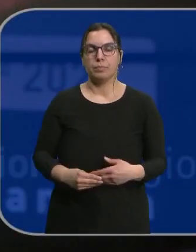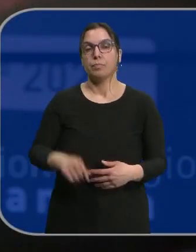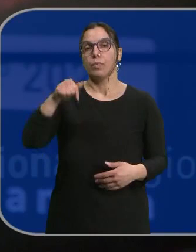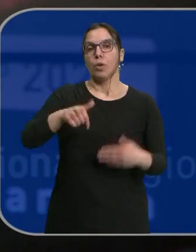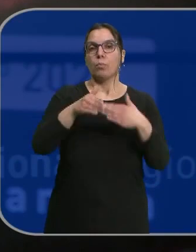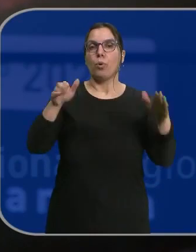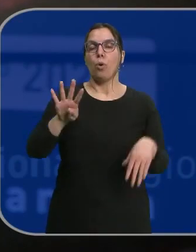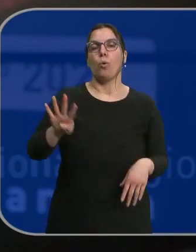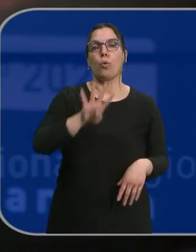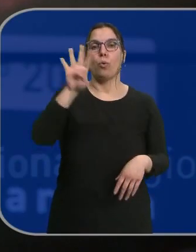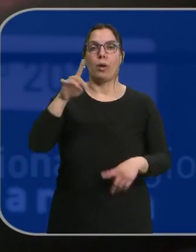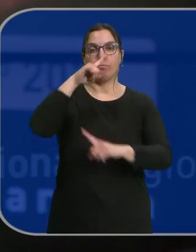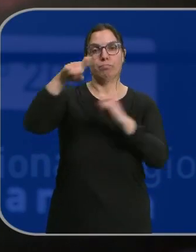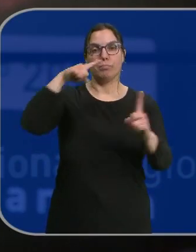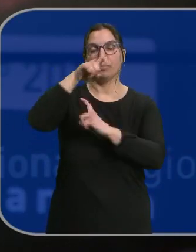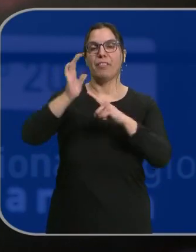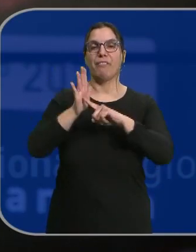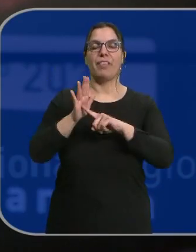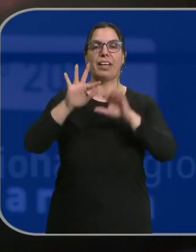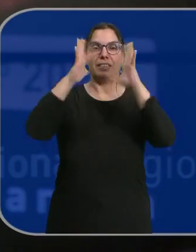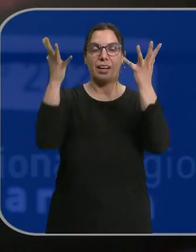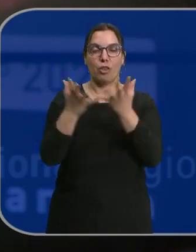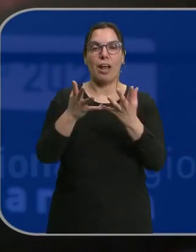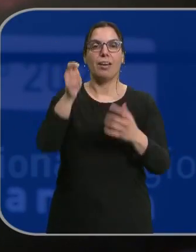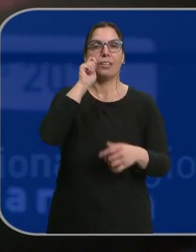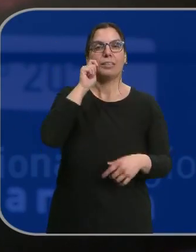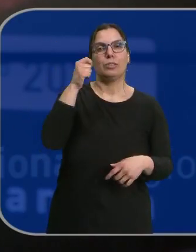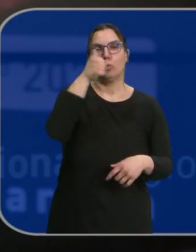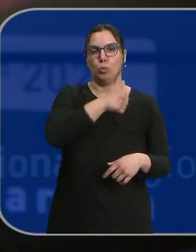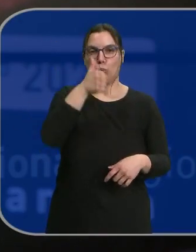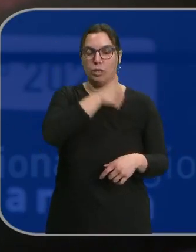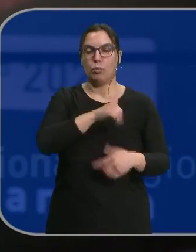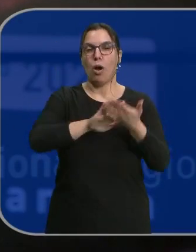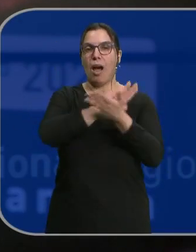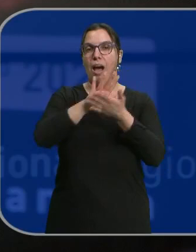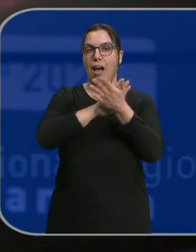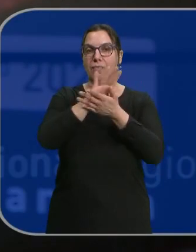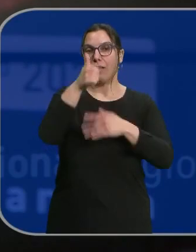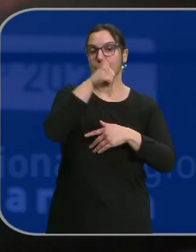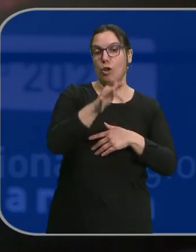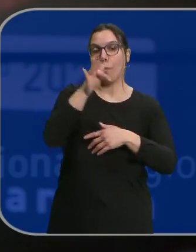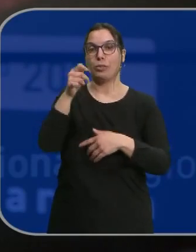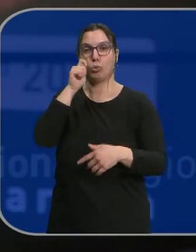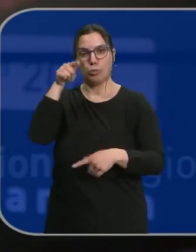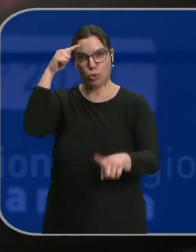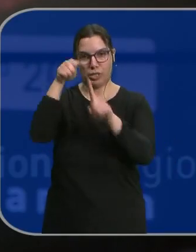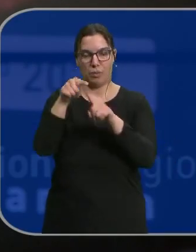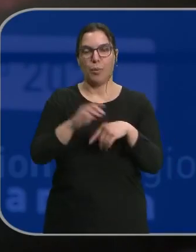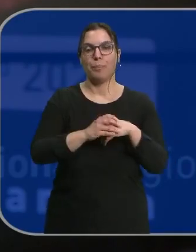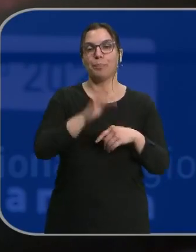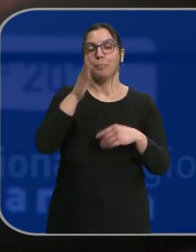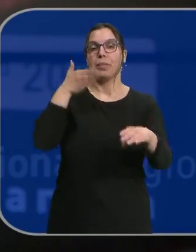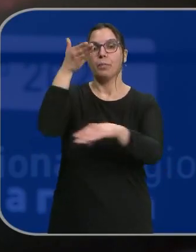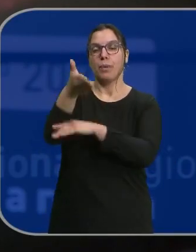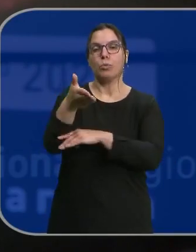Hoy comienza la 4ª edición de la Feria Internacional de Enoturismo FINE. Hablar de enoturismo y no solo de vino es el objetivo principal. Nos vamos